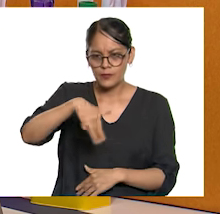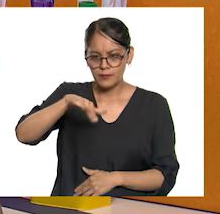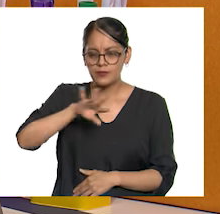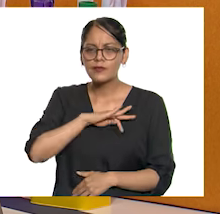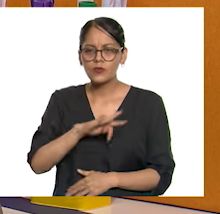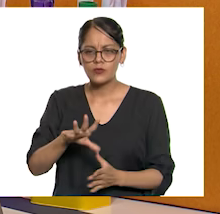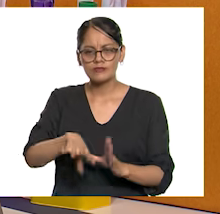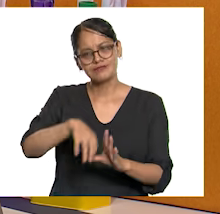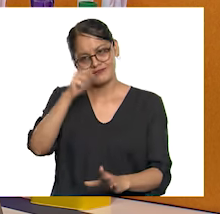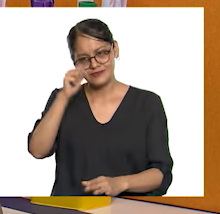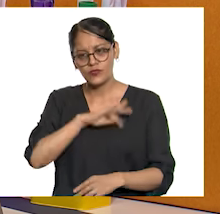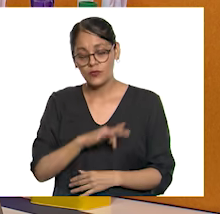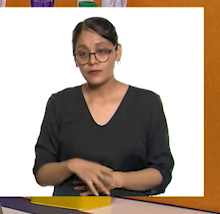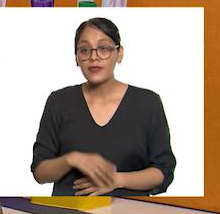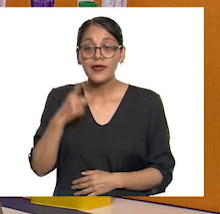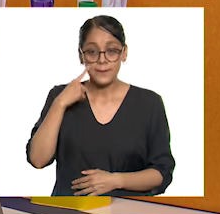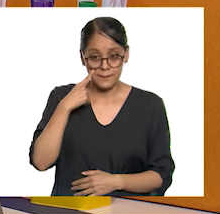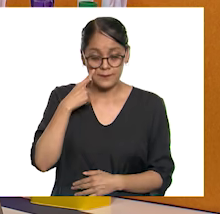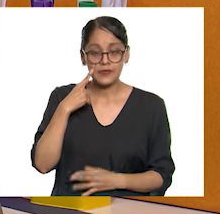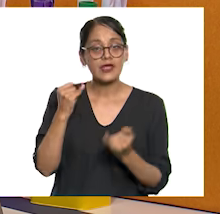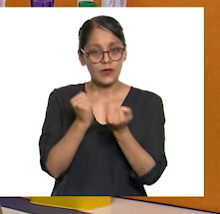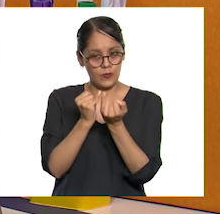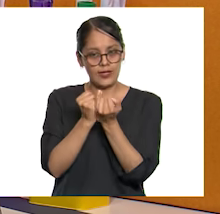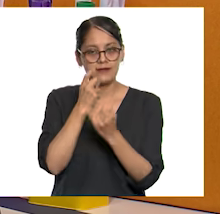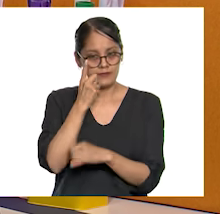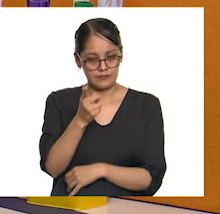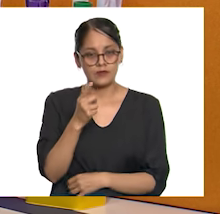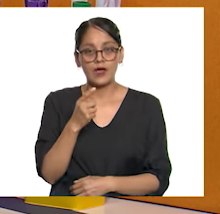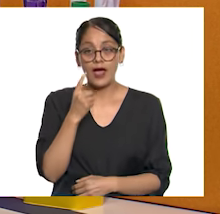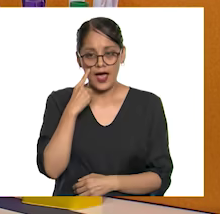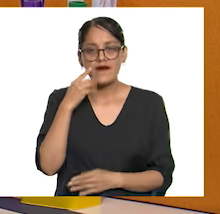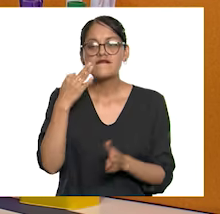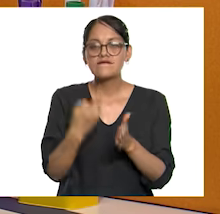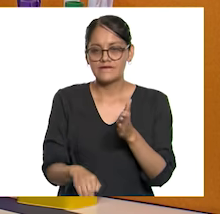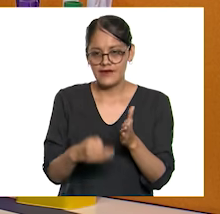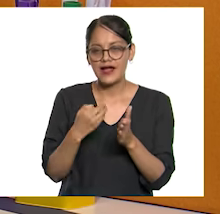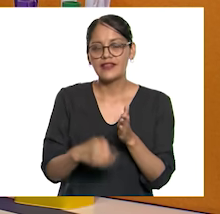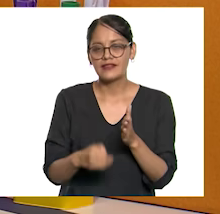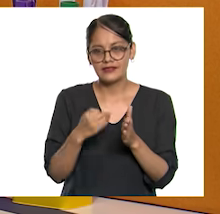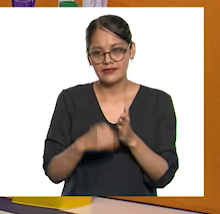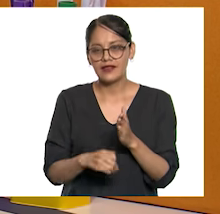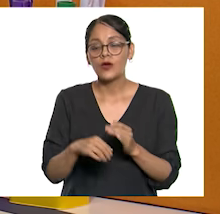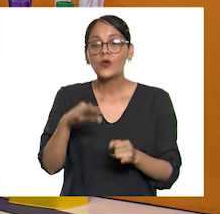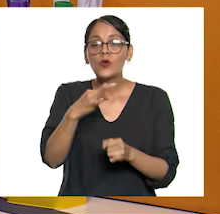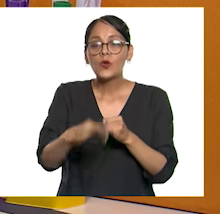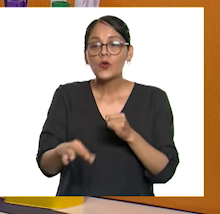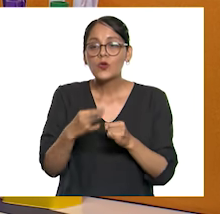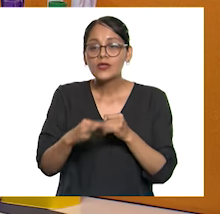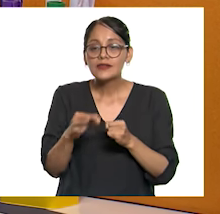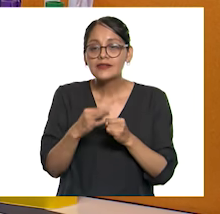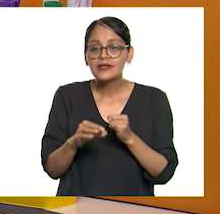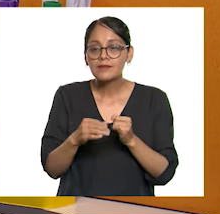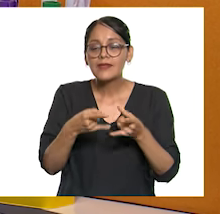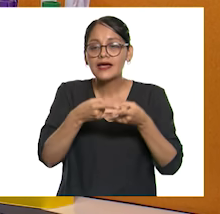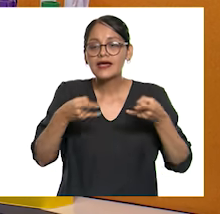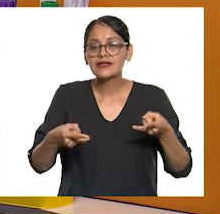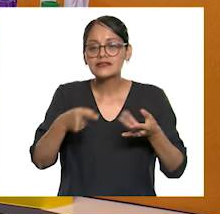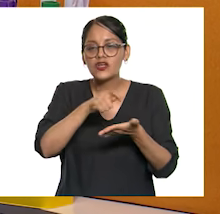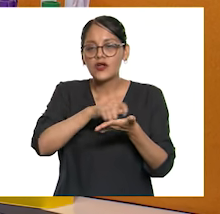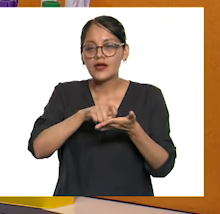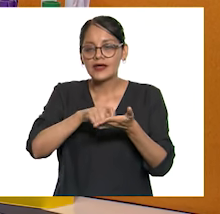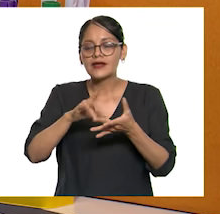pueden buscarlo. Incluso quiero decirles que nos hizo falta llenar la última parte de la historia,